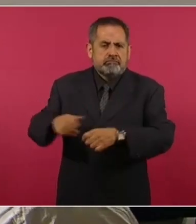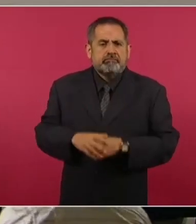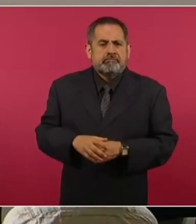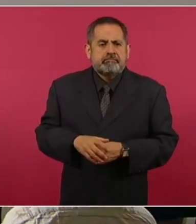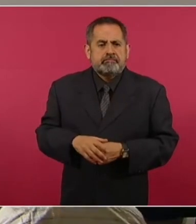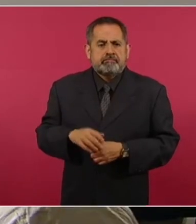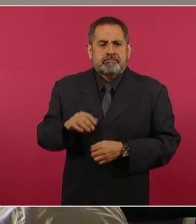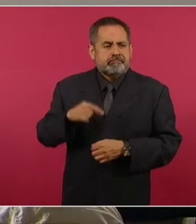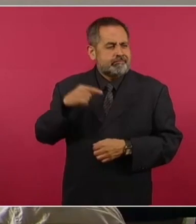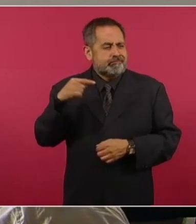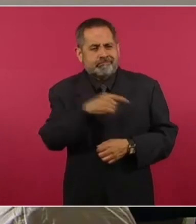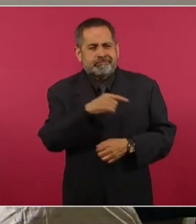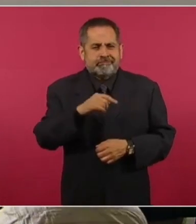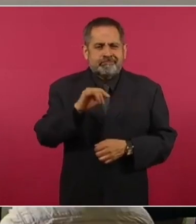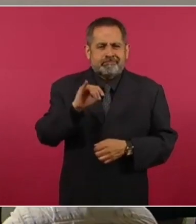Infodem.